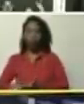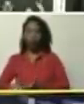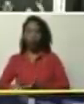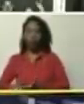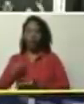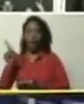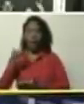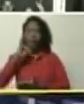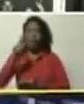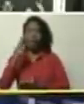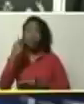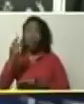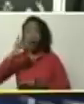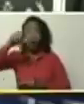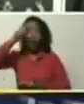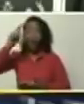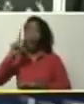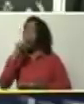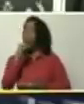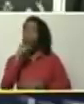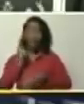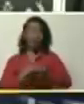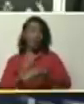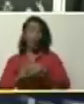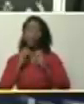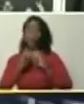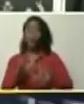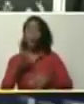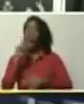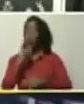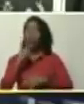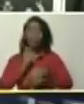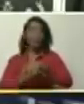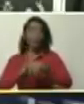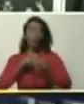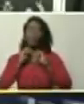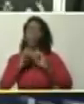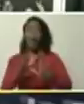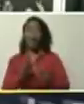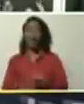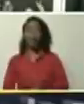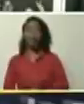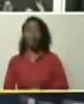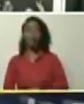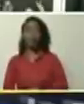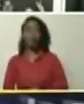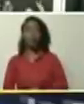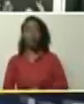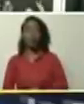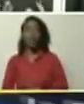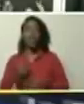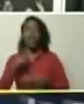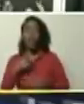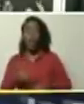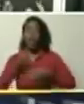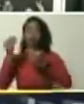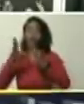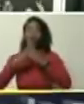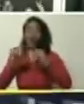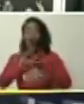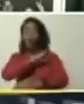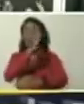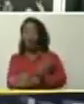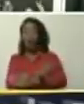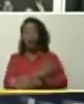Dijo Jorge Arriaza, no hay tiempo que perder, no hay tiempo que perder. Y le doy todo el poder y la